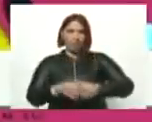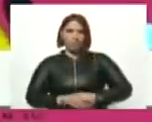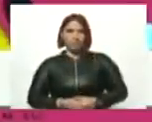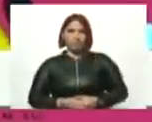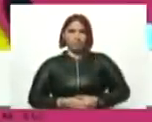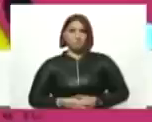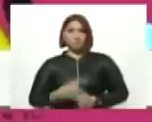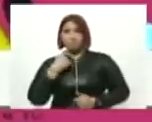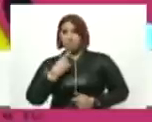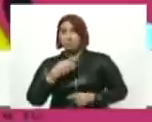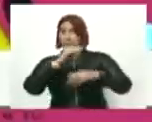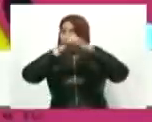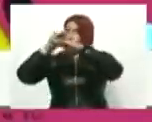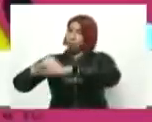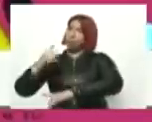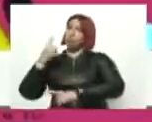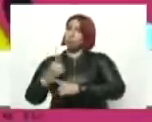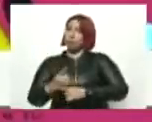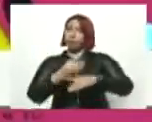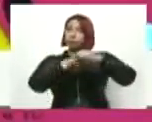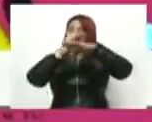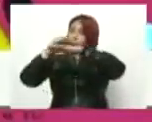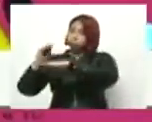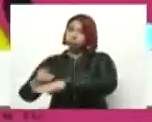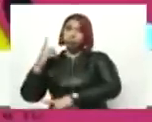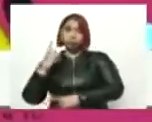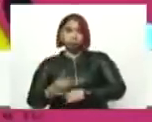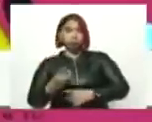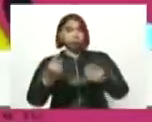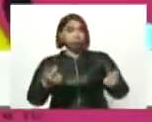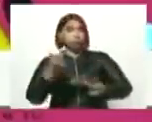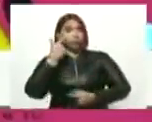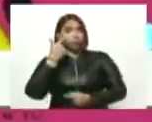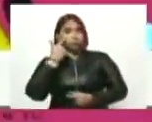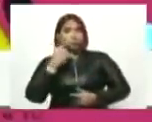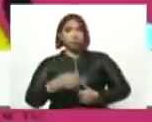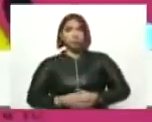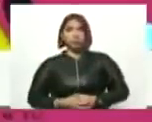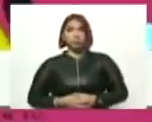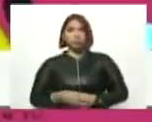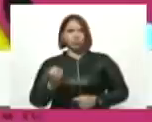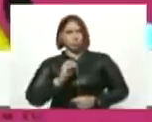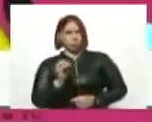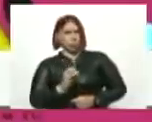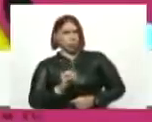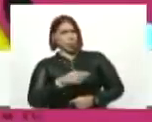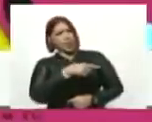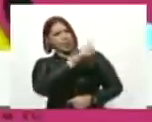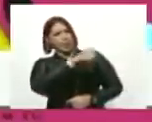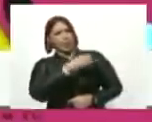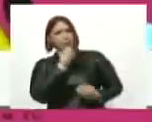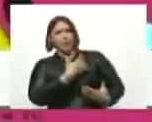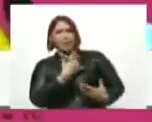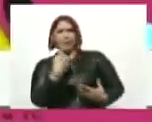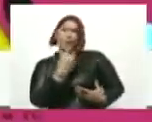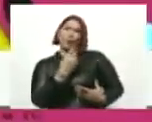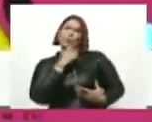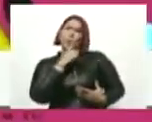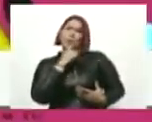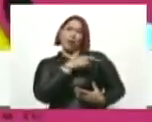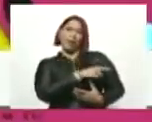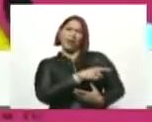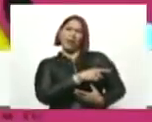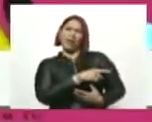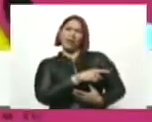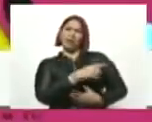Digo esto, alerto, yo siempre trato de alertar, ¿no? Esto. No vale, él es chévere. Lo único malo que tiene es que es de